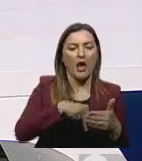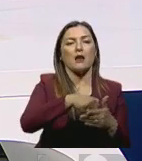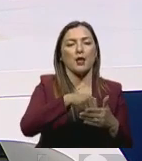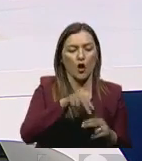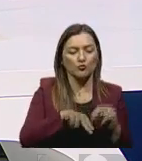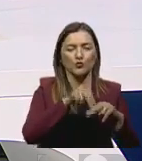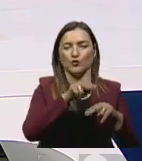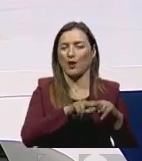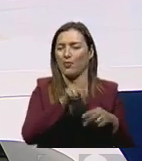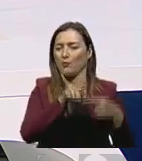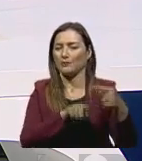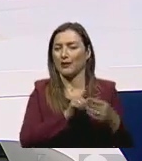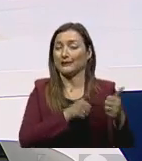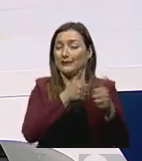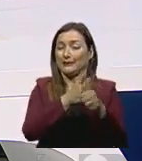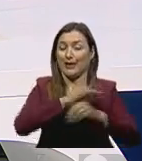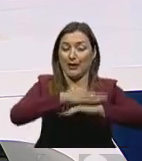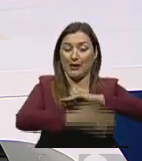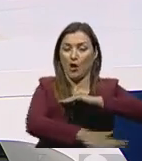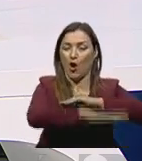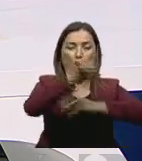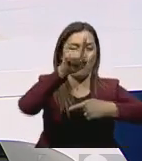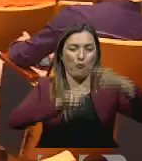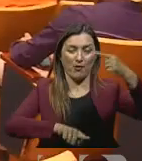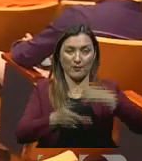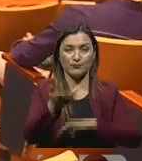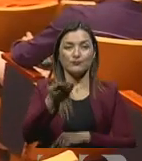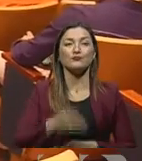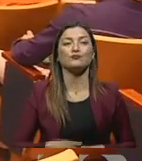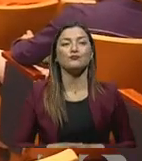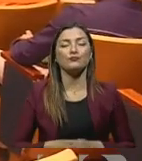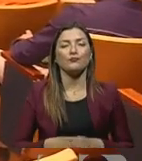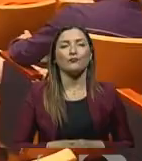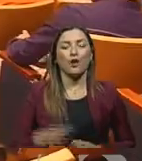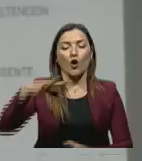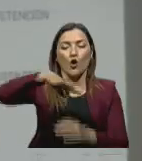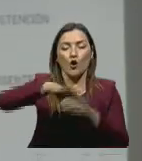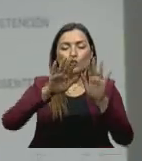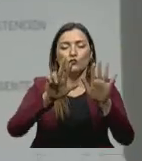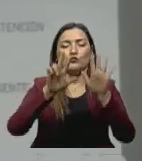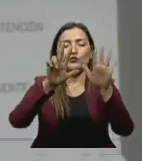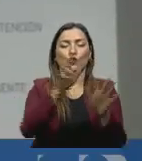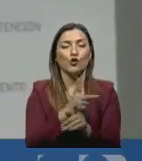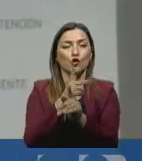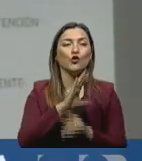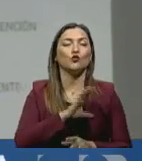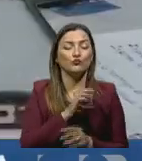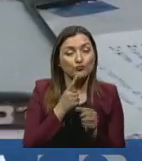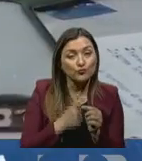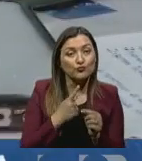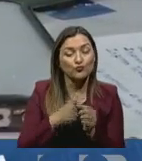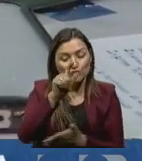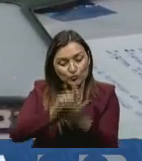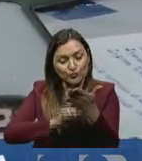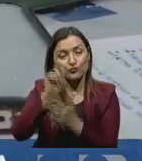cerca de quebradas Quebradillas entre otros con 18 votos a favor el consejo Metropolitano de Quito